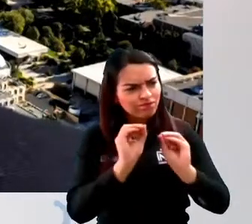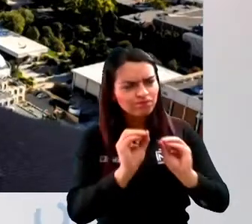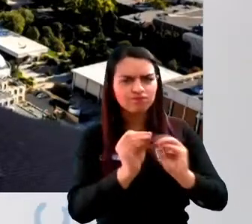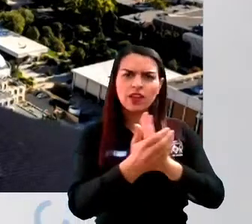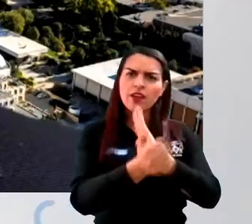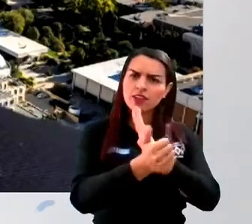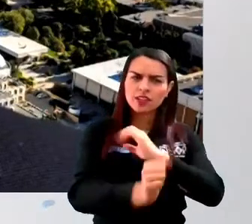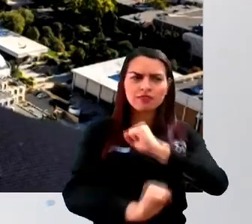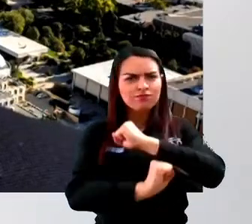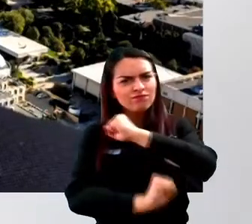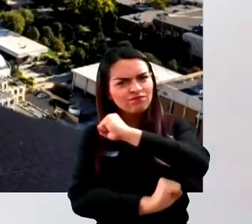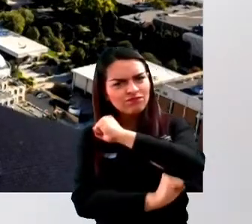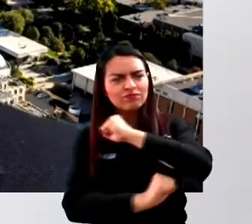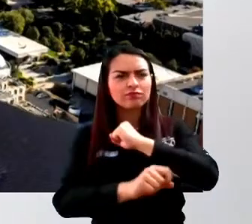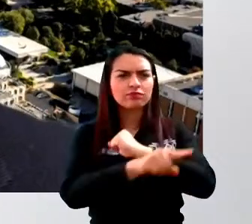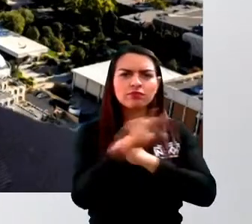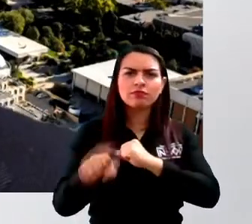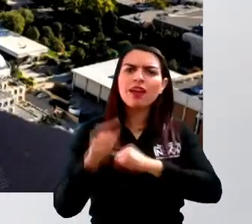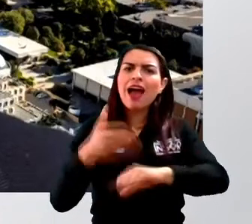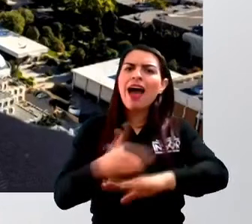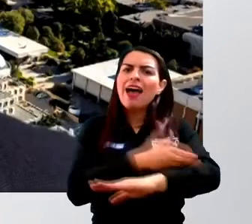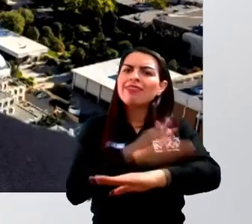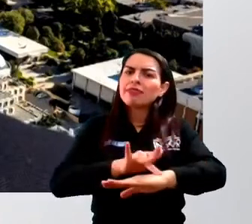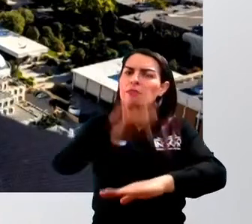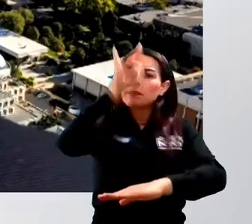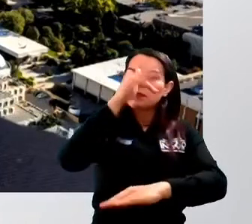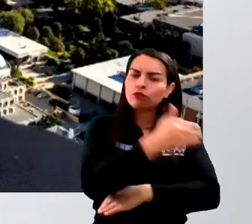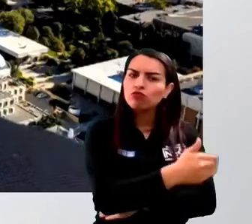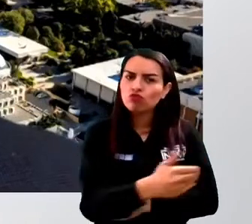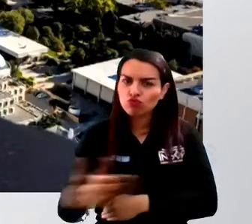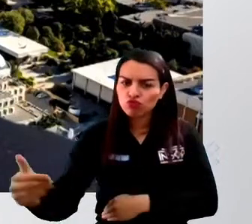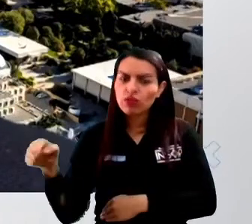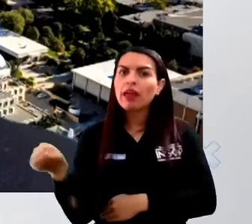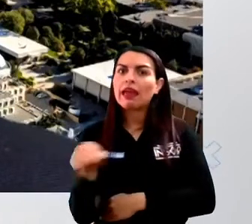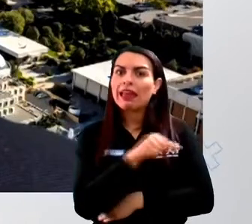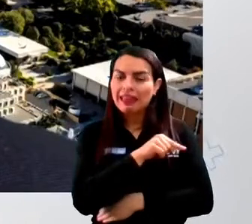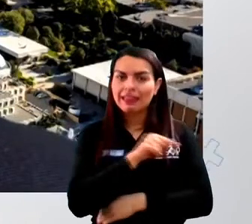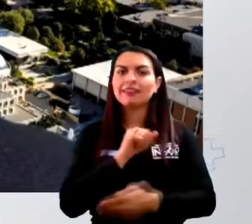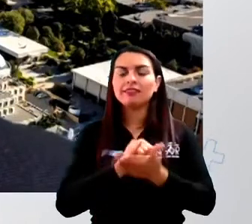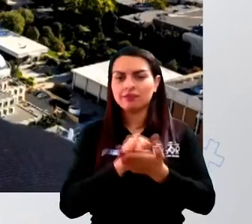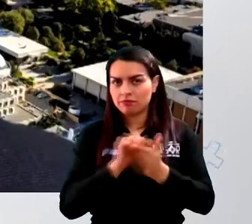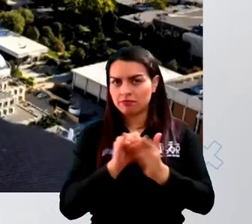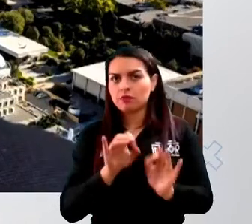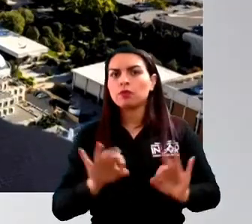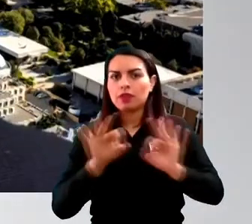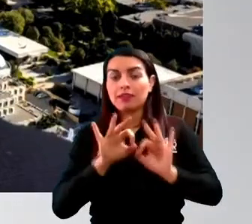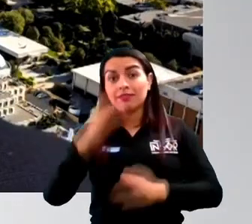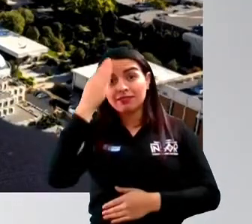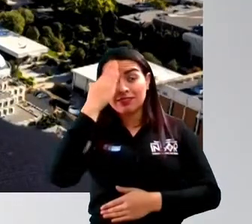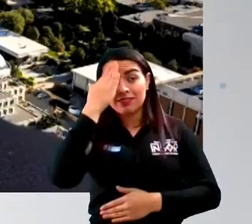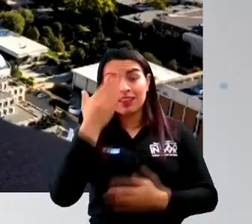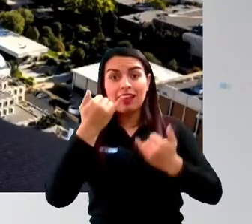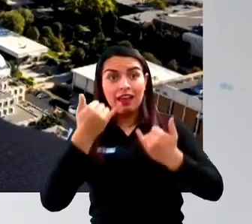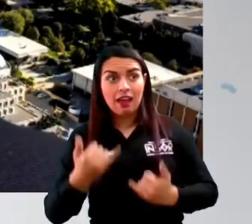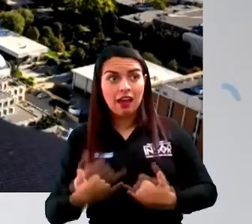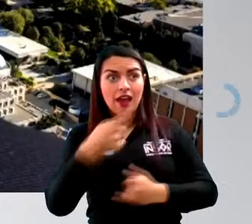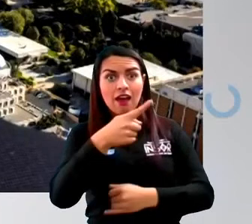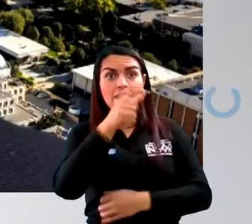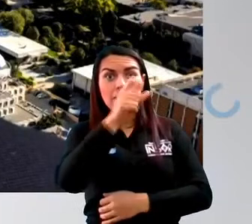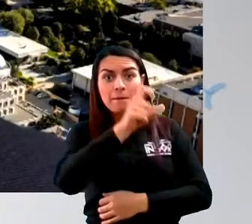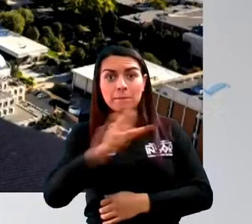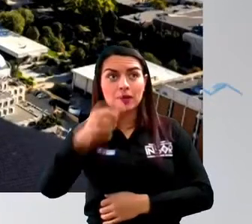desde cuando son pequeños o jóvenes. Por lo tanto, es muy difícil esperar que un estudiante que nunca ha